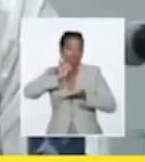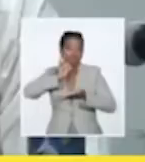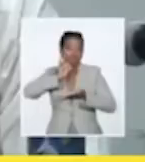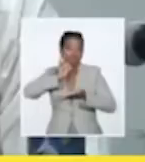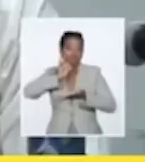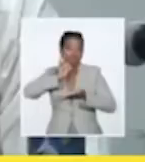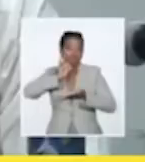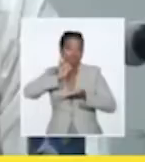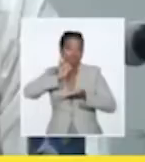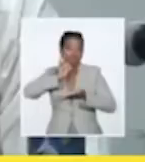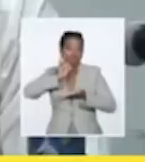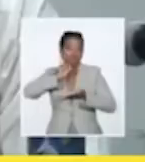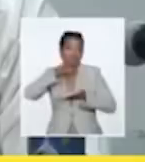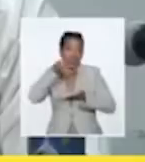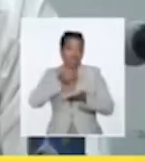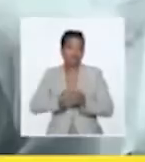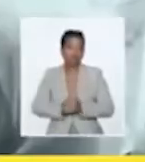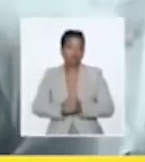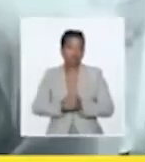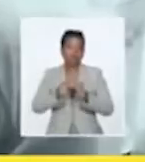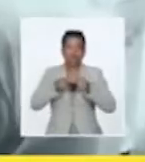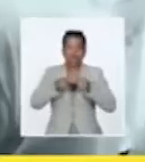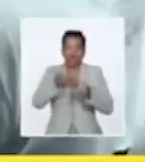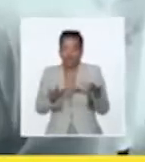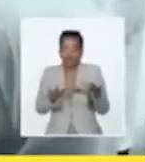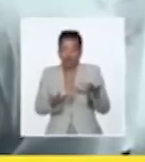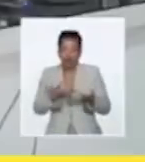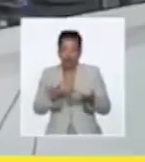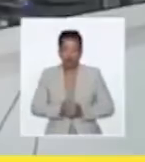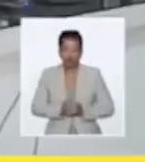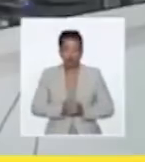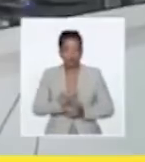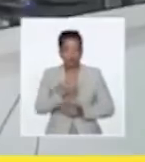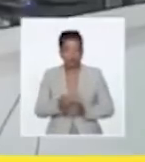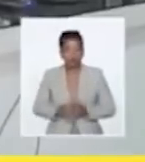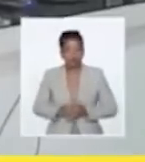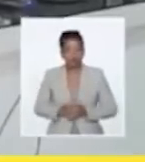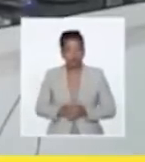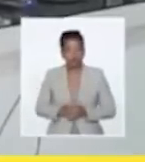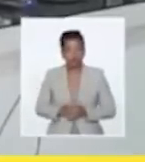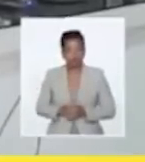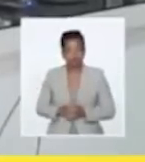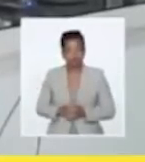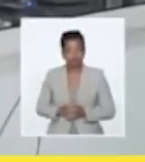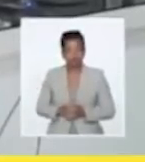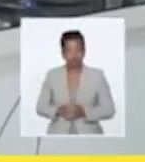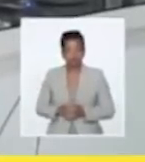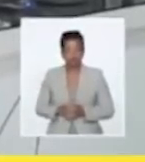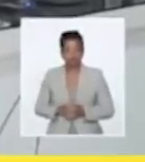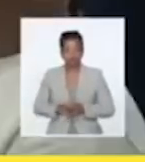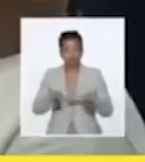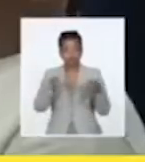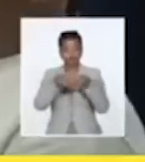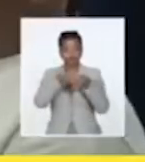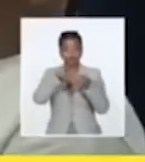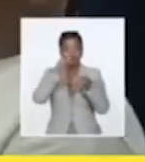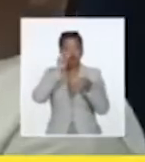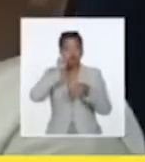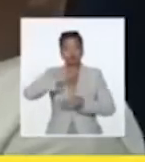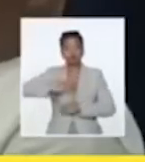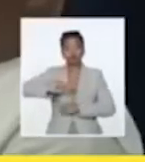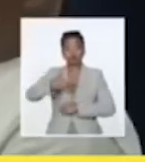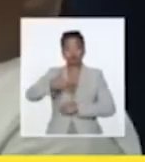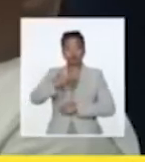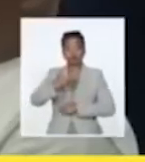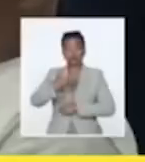viendo este reportaje. Se llegó a exportar. Baum es vicepresidente de la Food Industry Association,